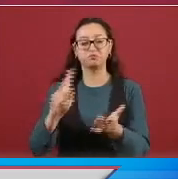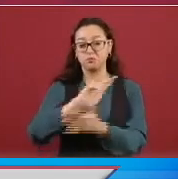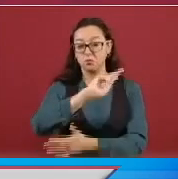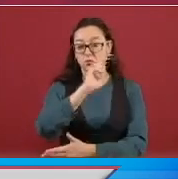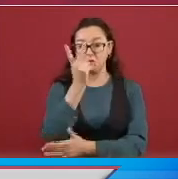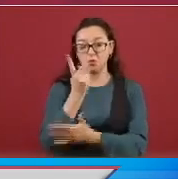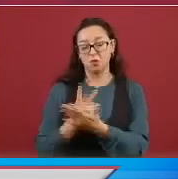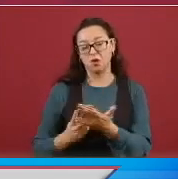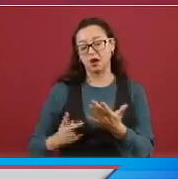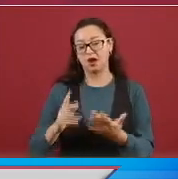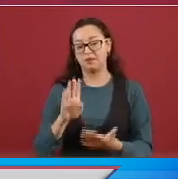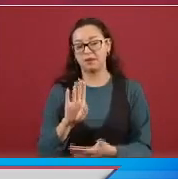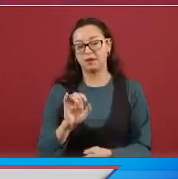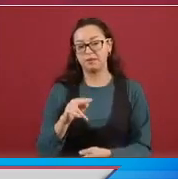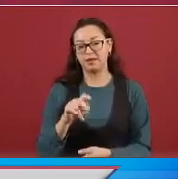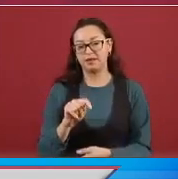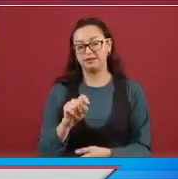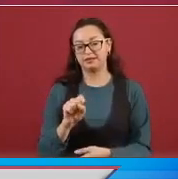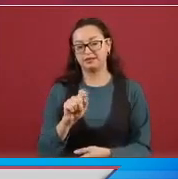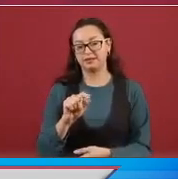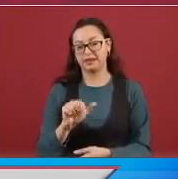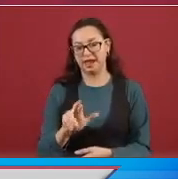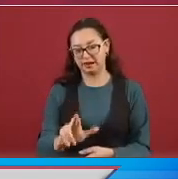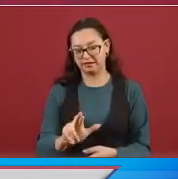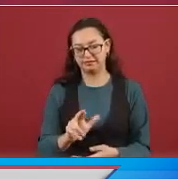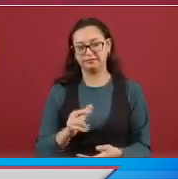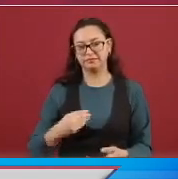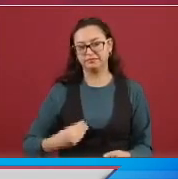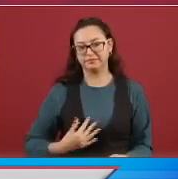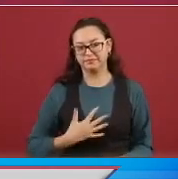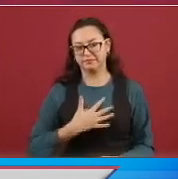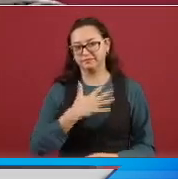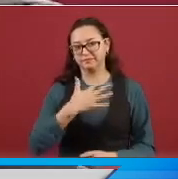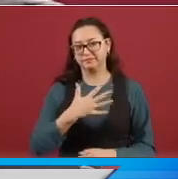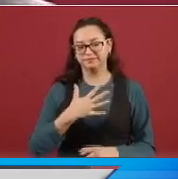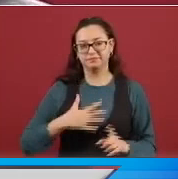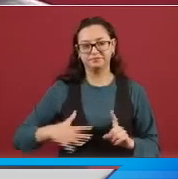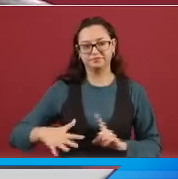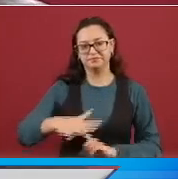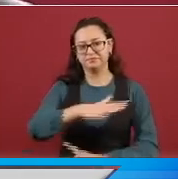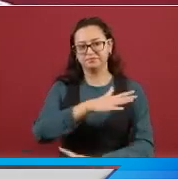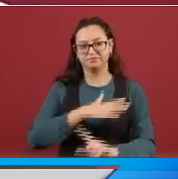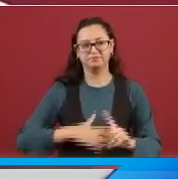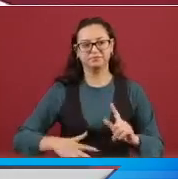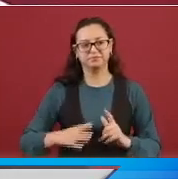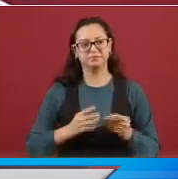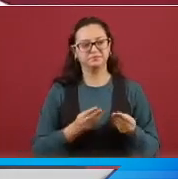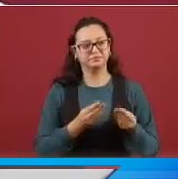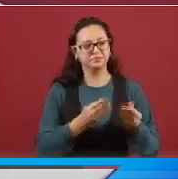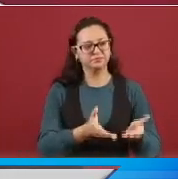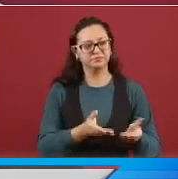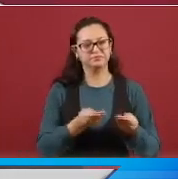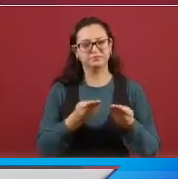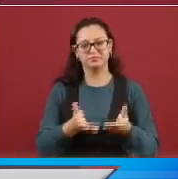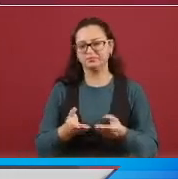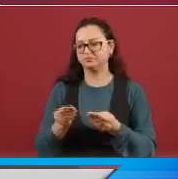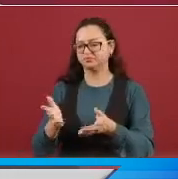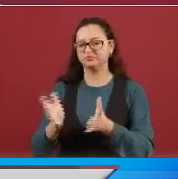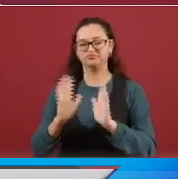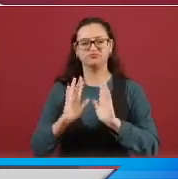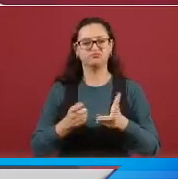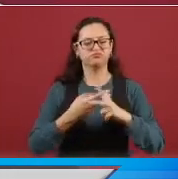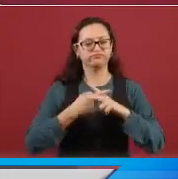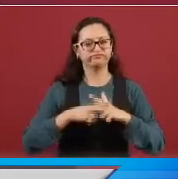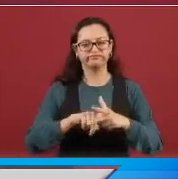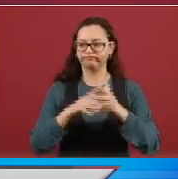bienestar. Se avanza en los programas sociales y de reactivación de la economía. Pide a los mexicanos que trabajemos todos juntos para lograr que sea más